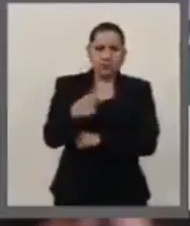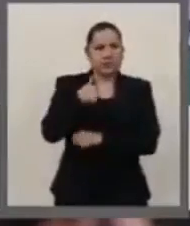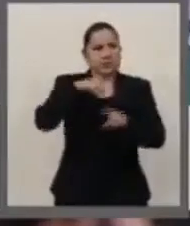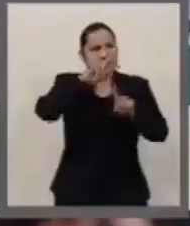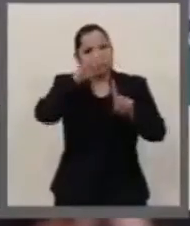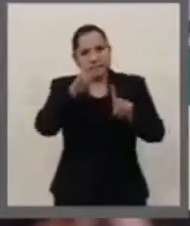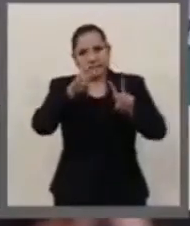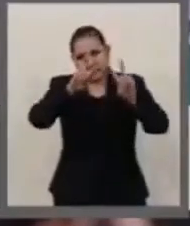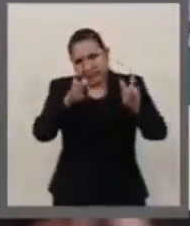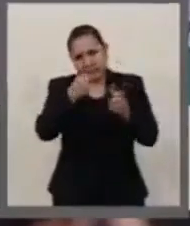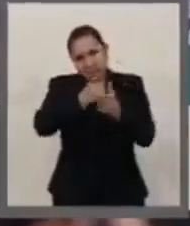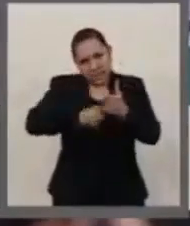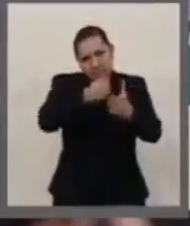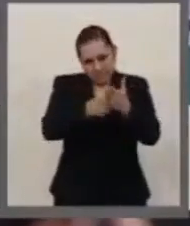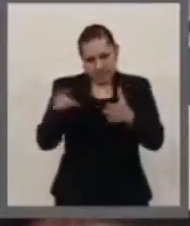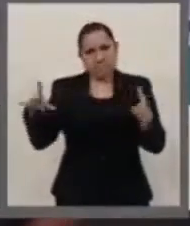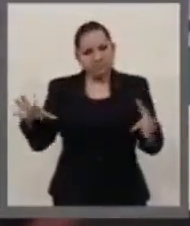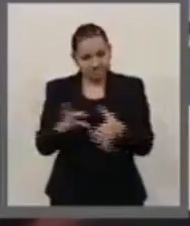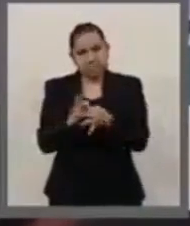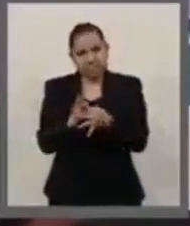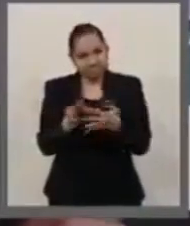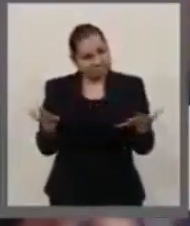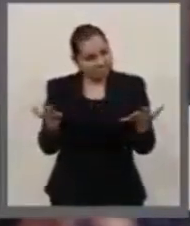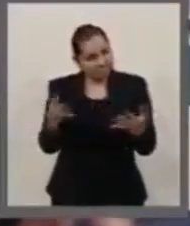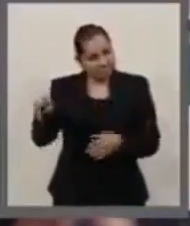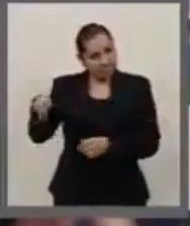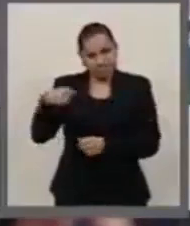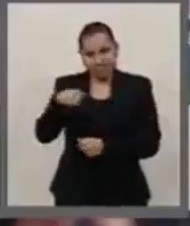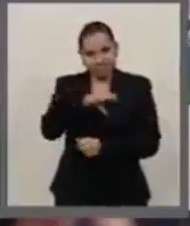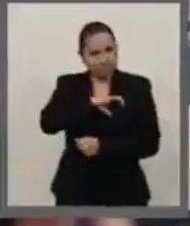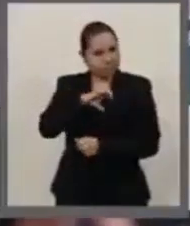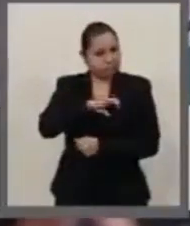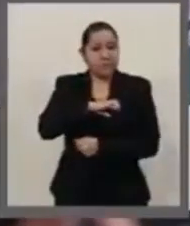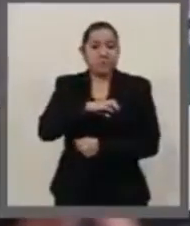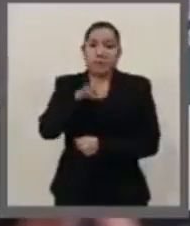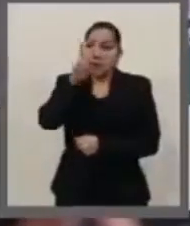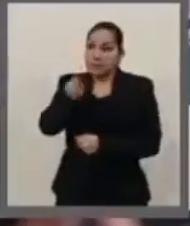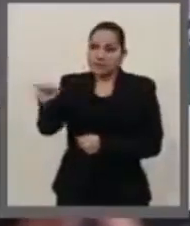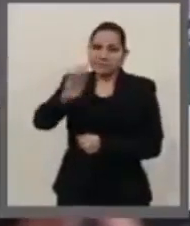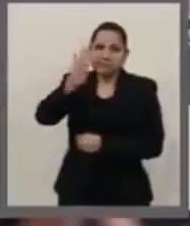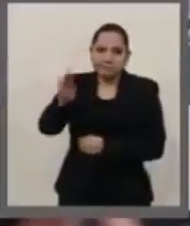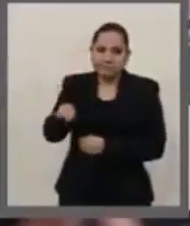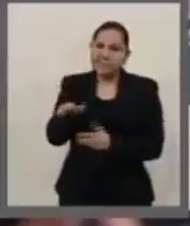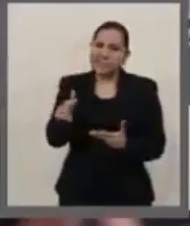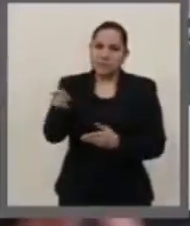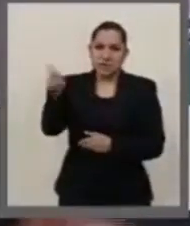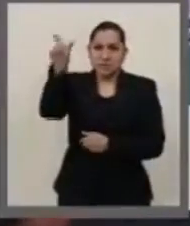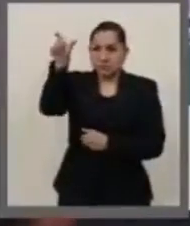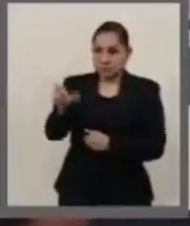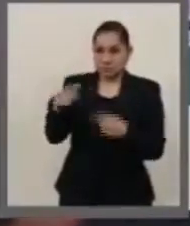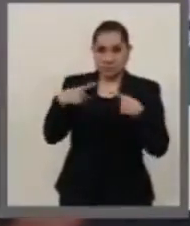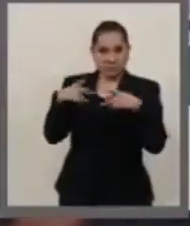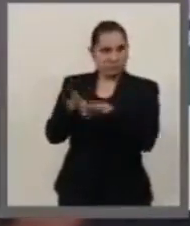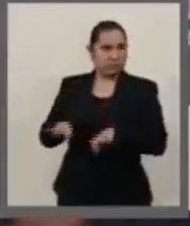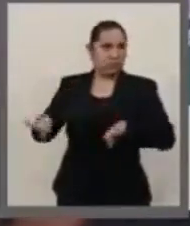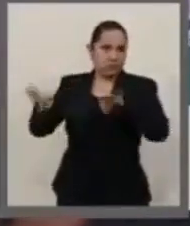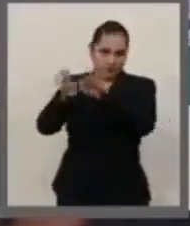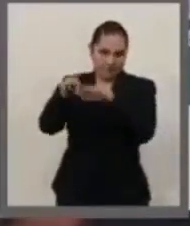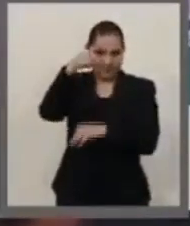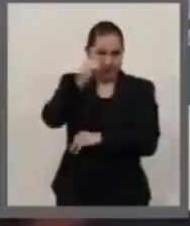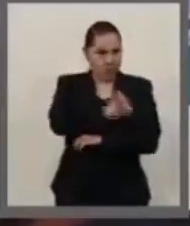su fallecimiento, pero ella era un referente para muchos compañeros y compañeras en este país. Así es